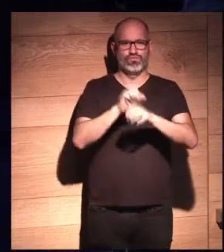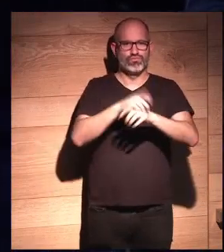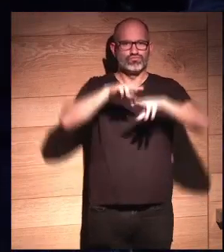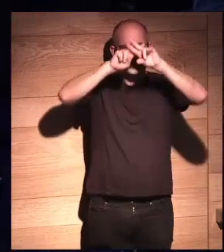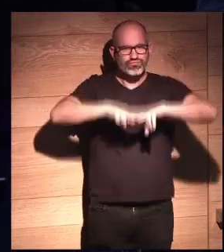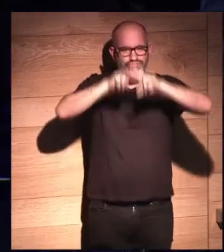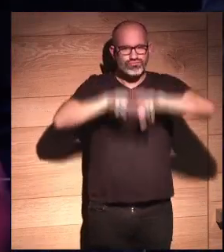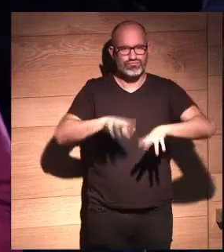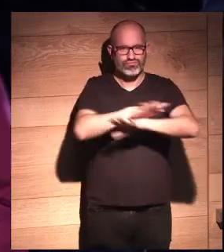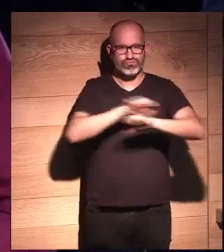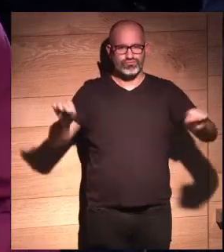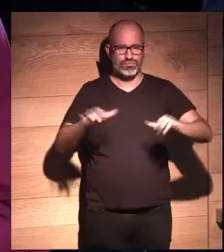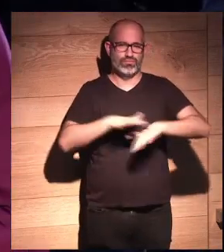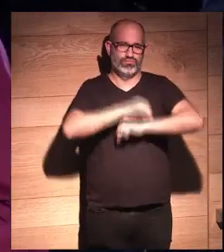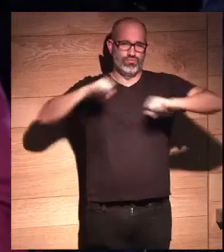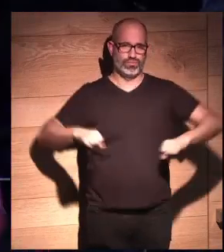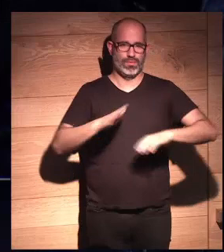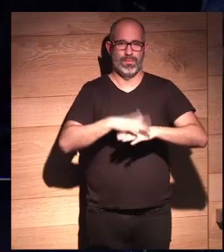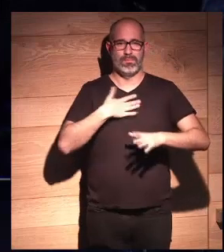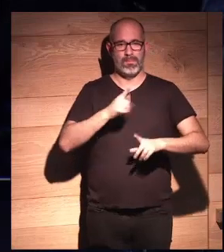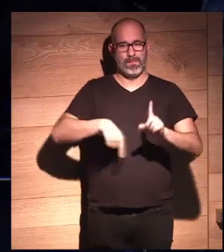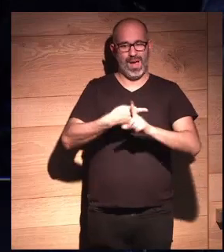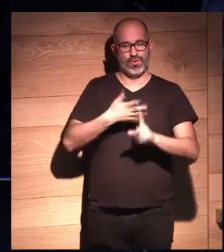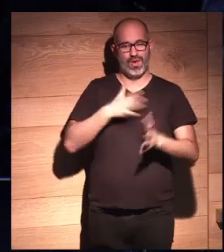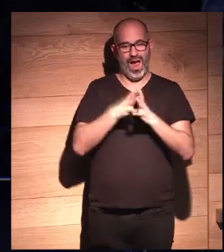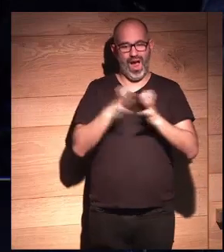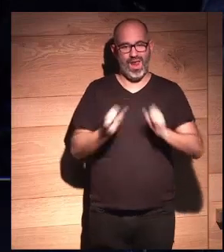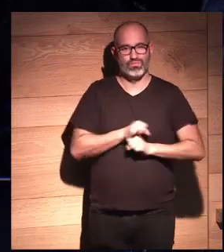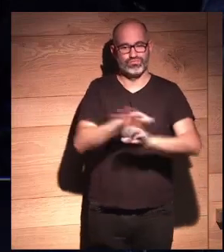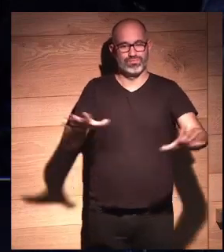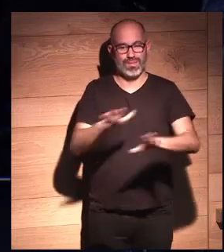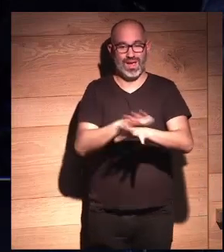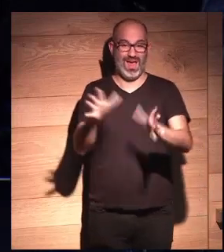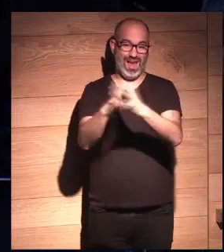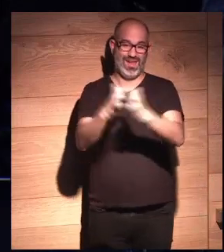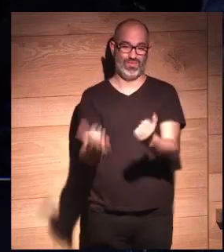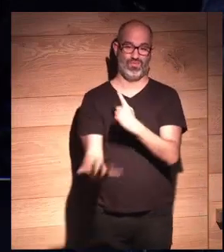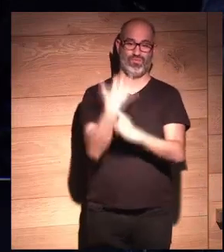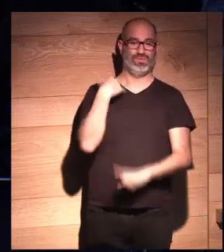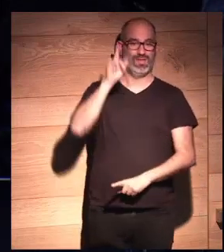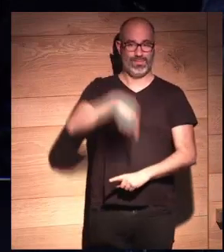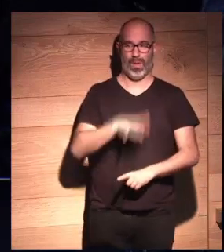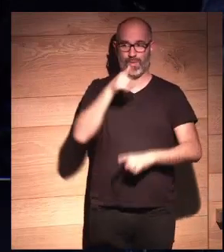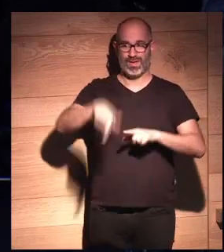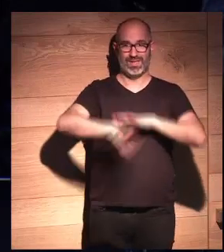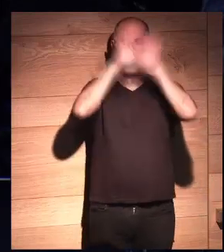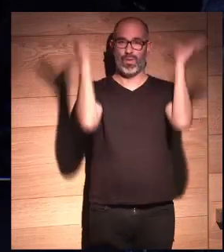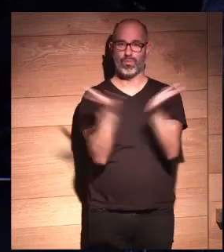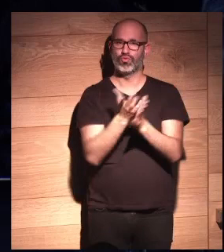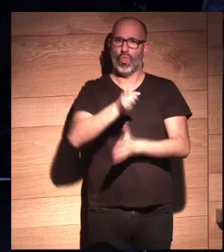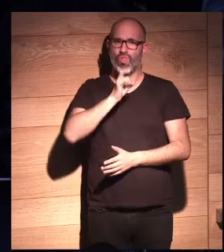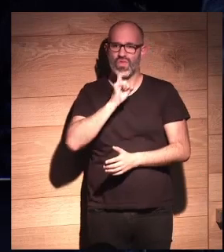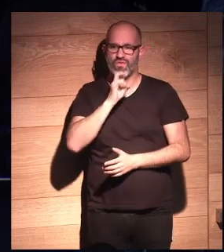me transmitáis y transmitiros ya vosotros, ¿vale? En este sentido, este mundo realmente es muy,